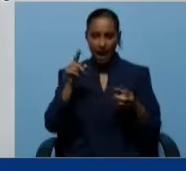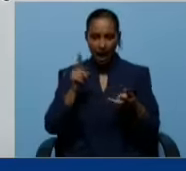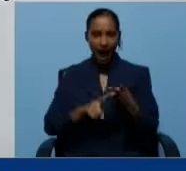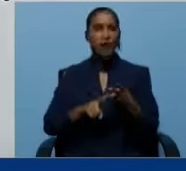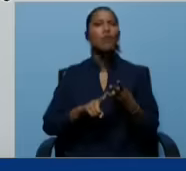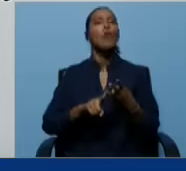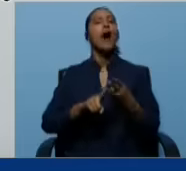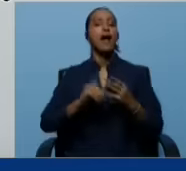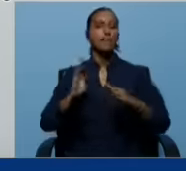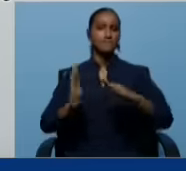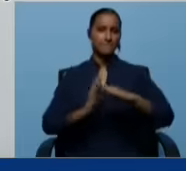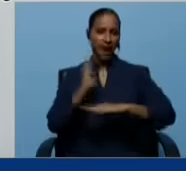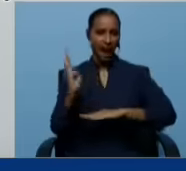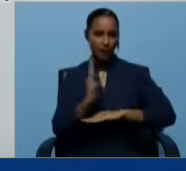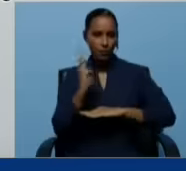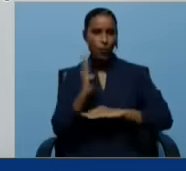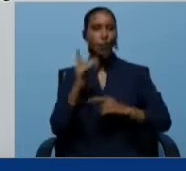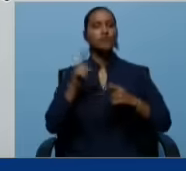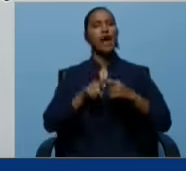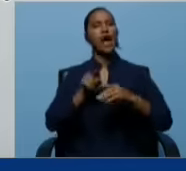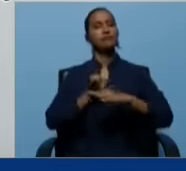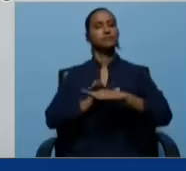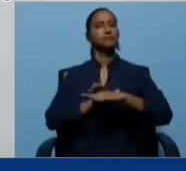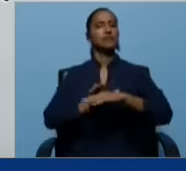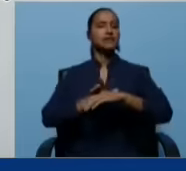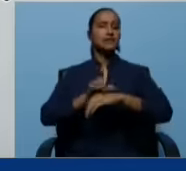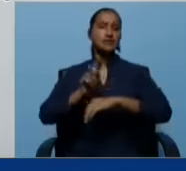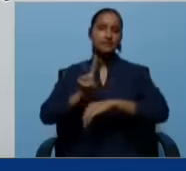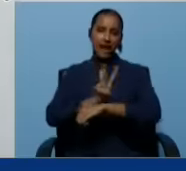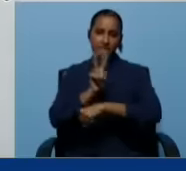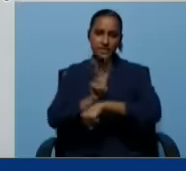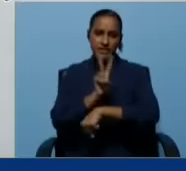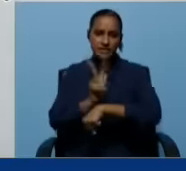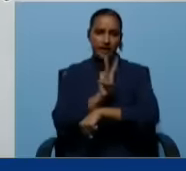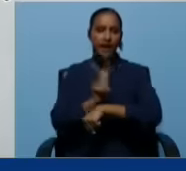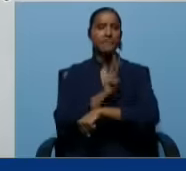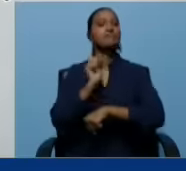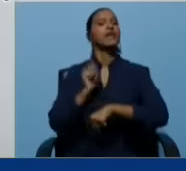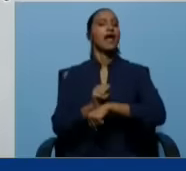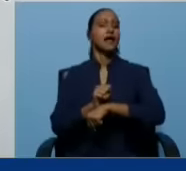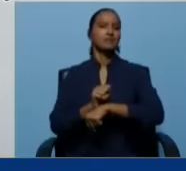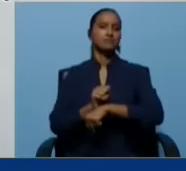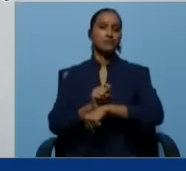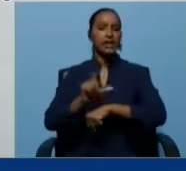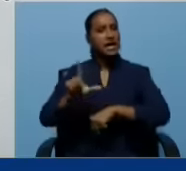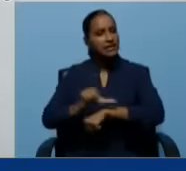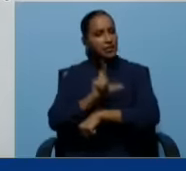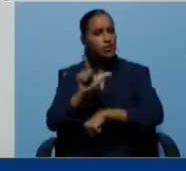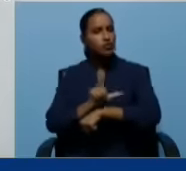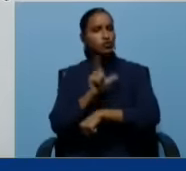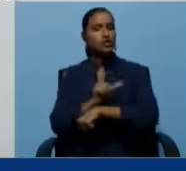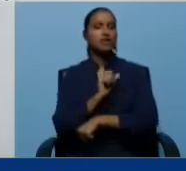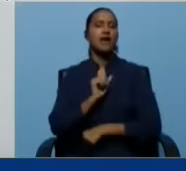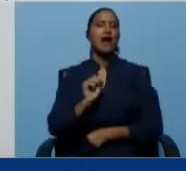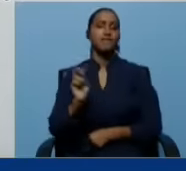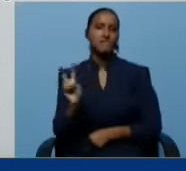Vicente y las Granadinas, San Cristóbal y Nieves, Grenada, Santa Lucía,